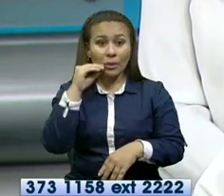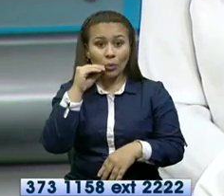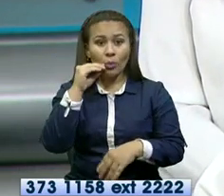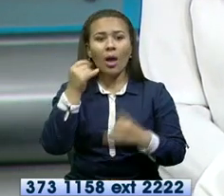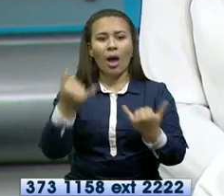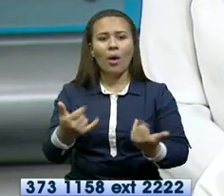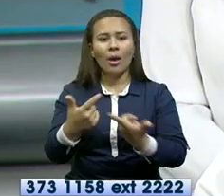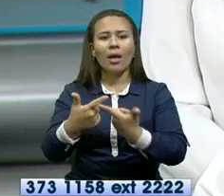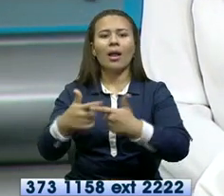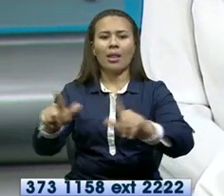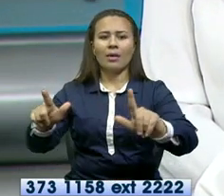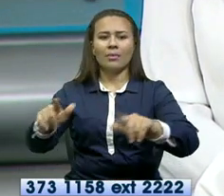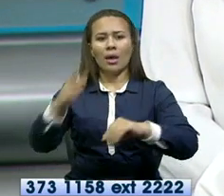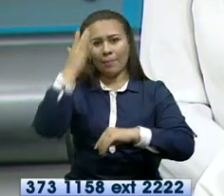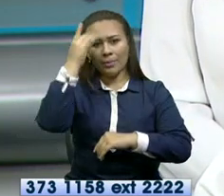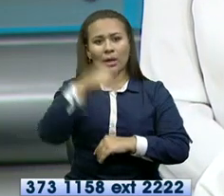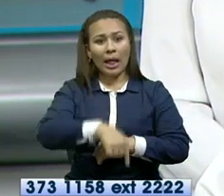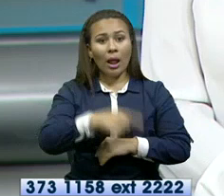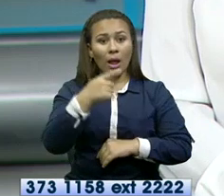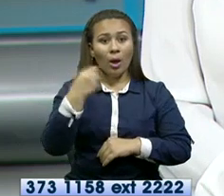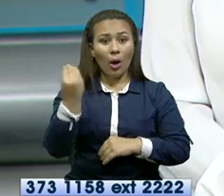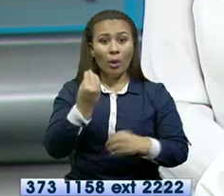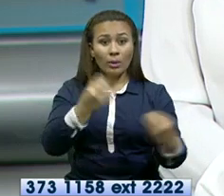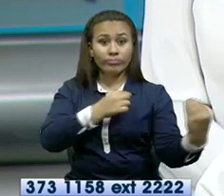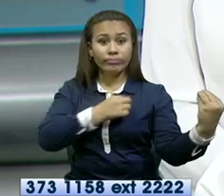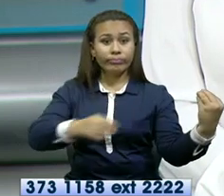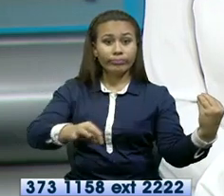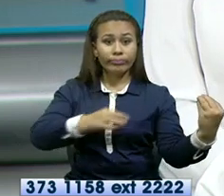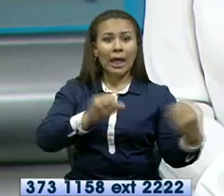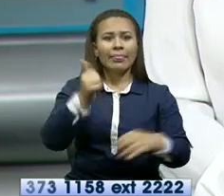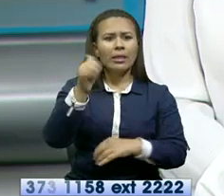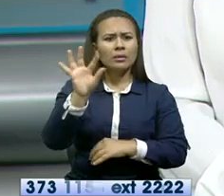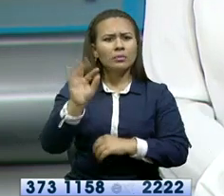liberado tras permanecer 19 días encarcelado.